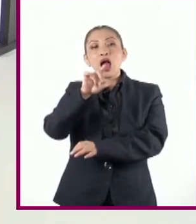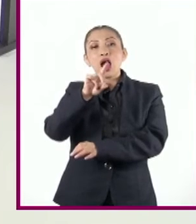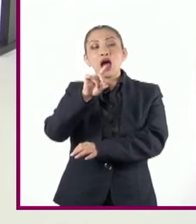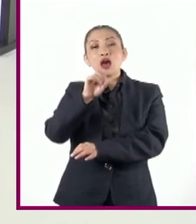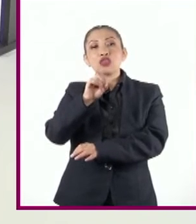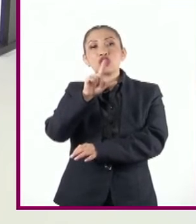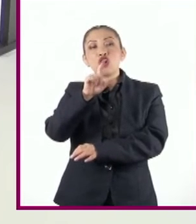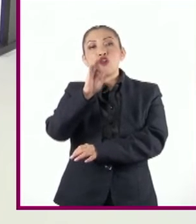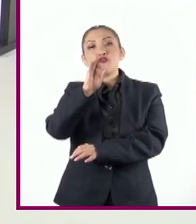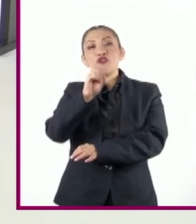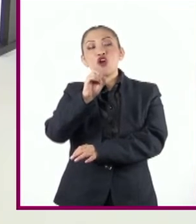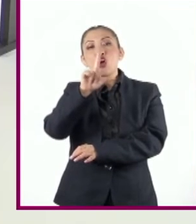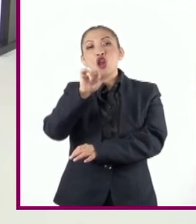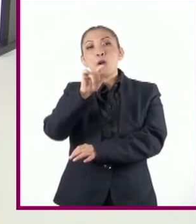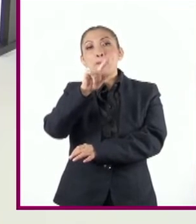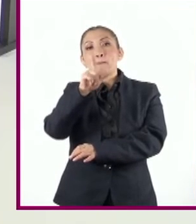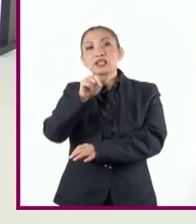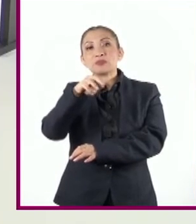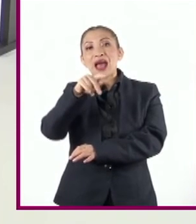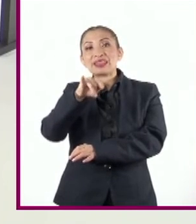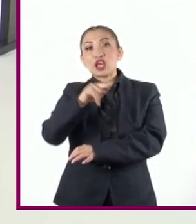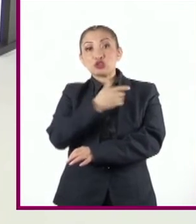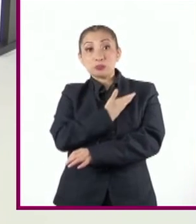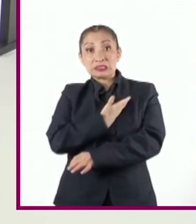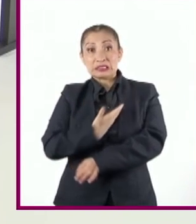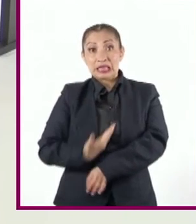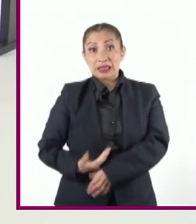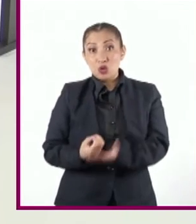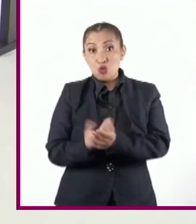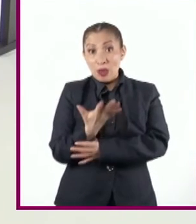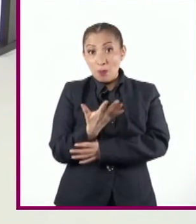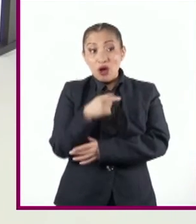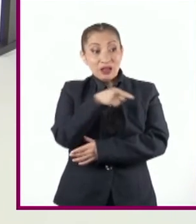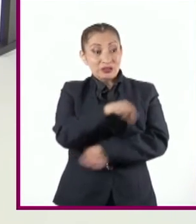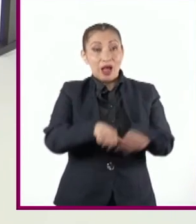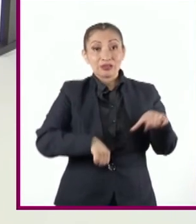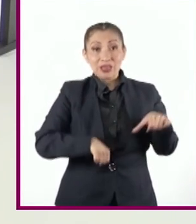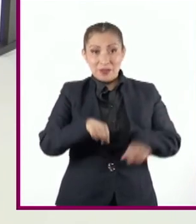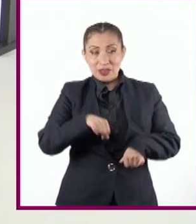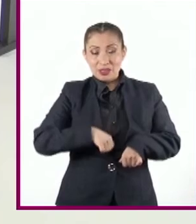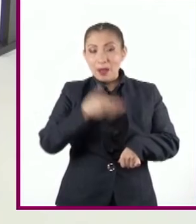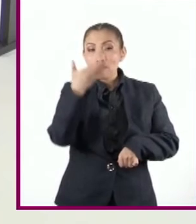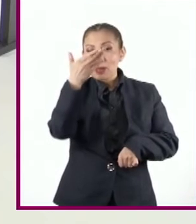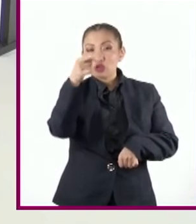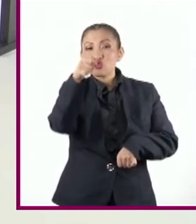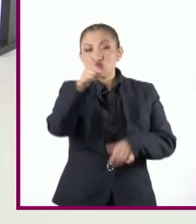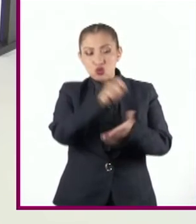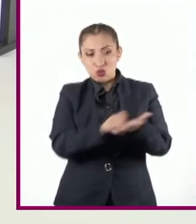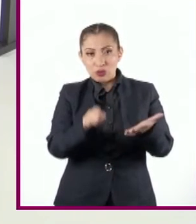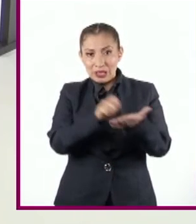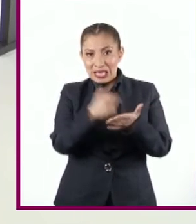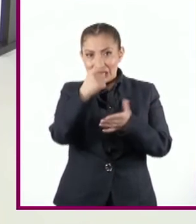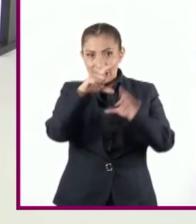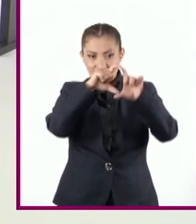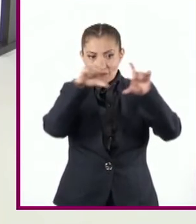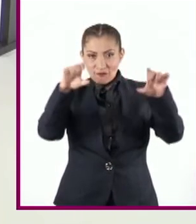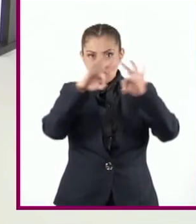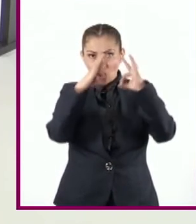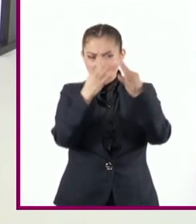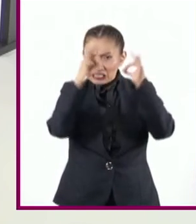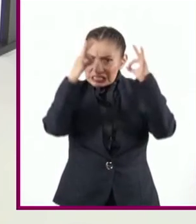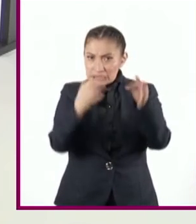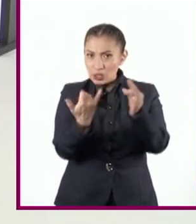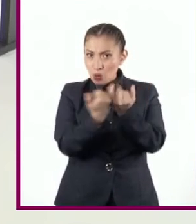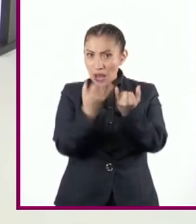López Mateos como presidente de la República Mexicana. Para esta actividad, les pido que escriban el siguiente formato, tal